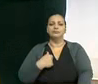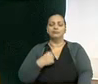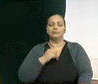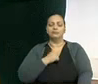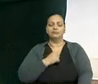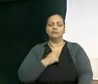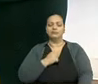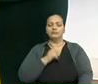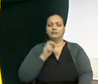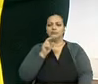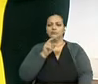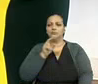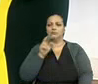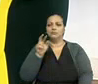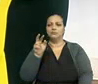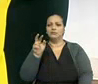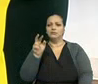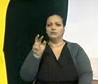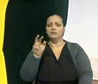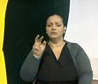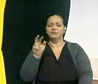humano, desviaba la mirada porque